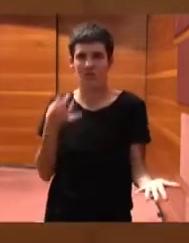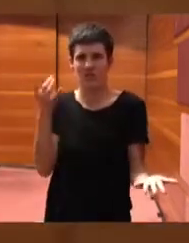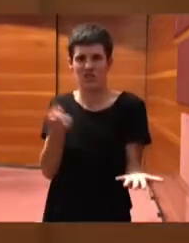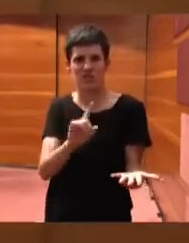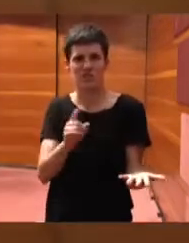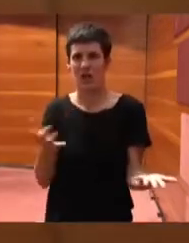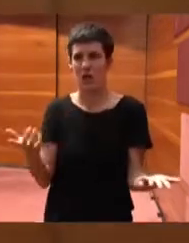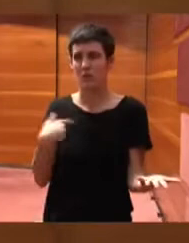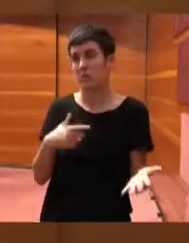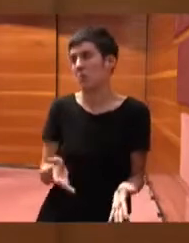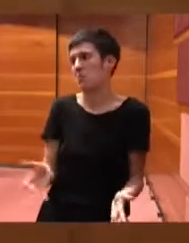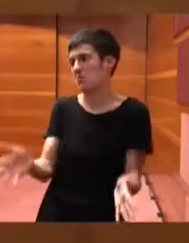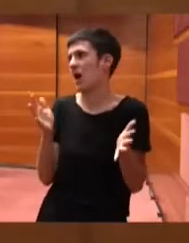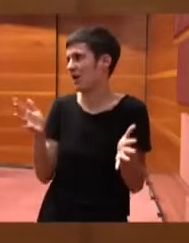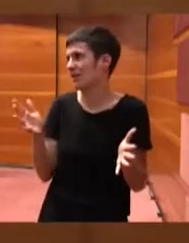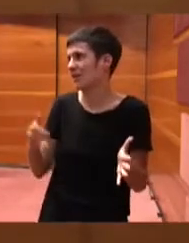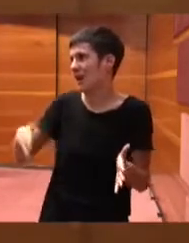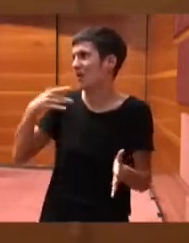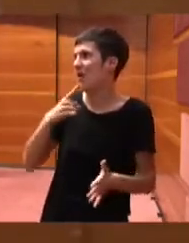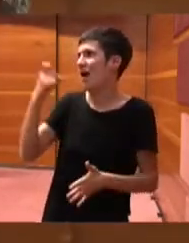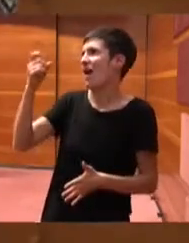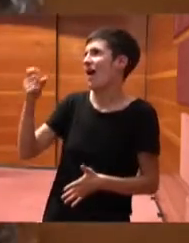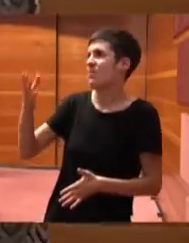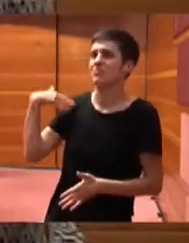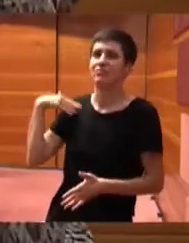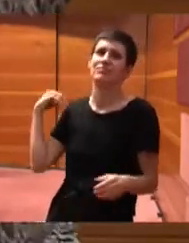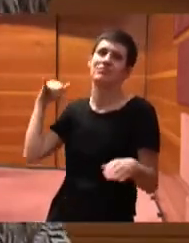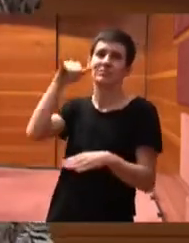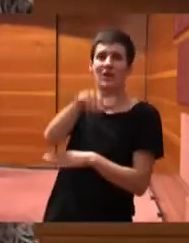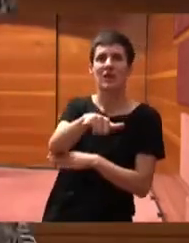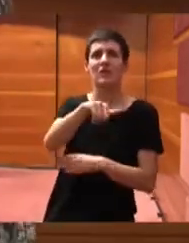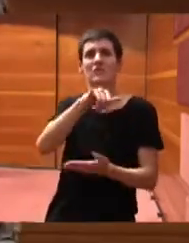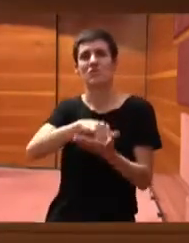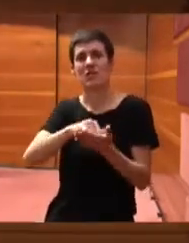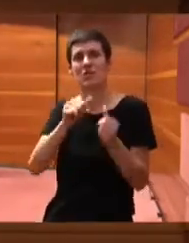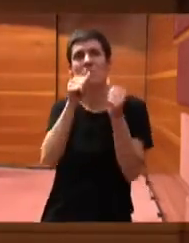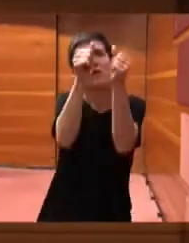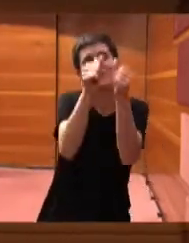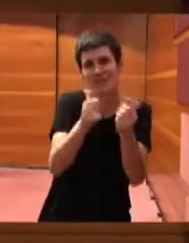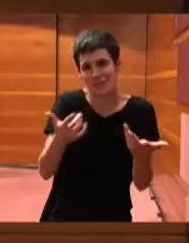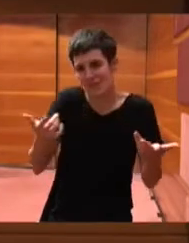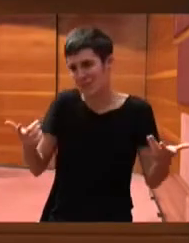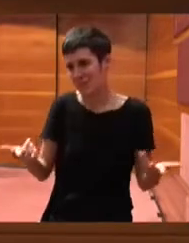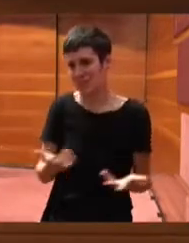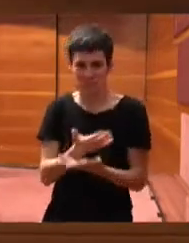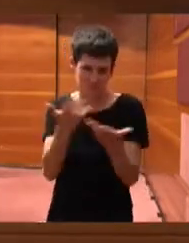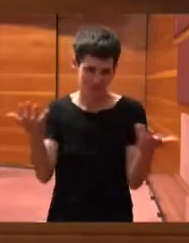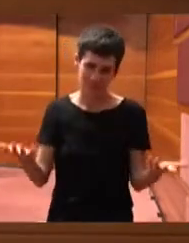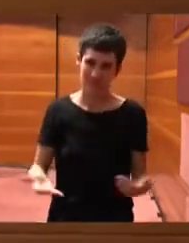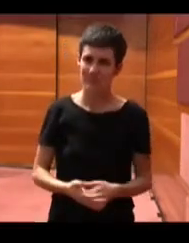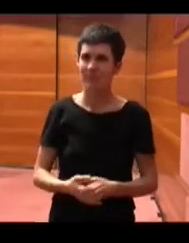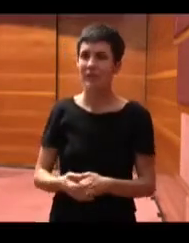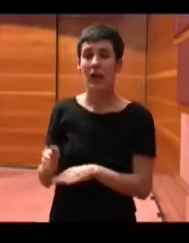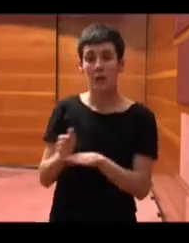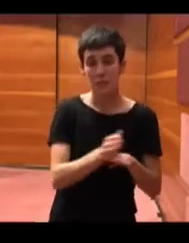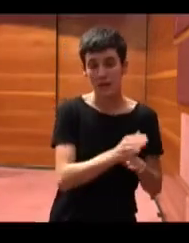bueno, me hubiese encantado irme a Nueva York a pegar un post-it y ya de paso pues hacer otras cosas. Estoy en, aparte del